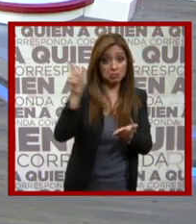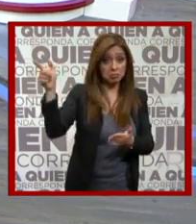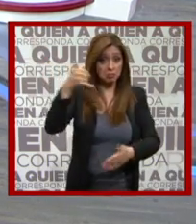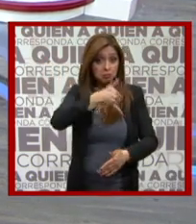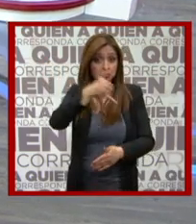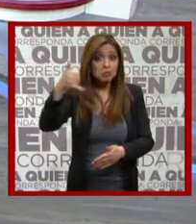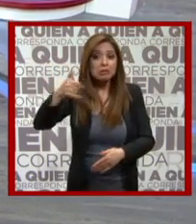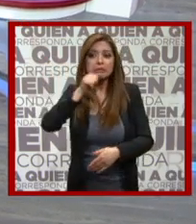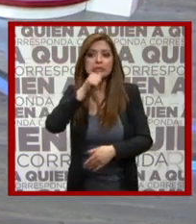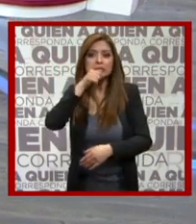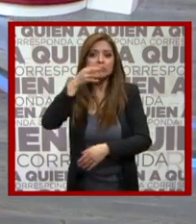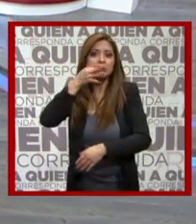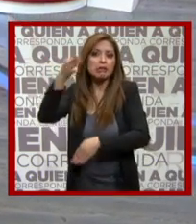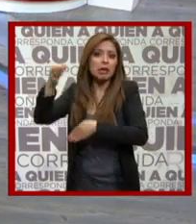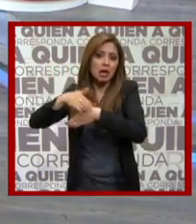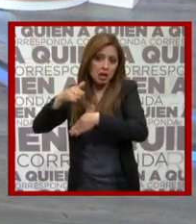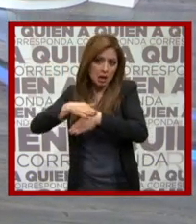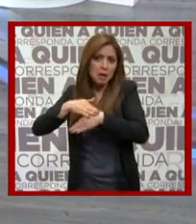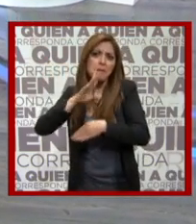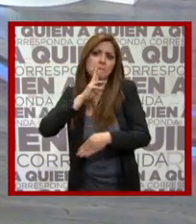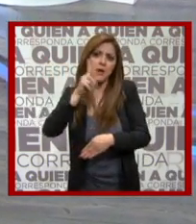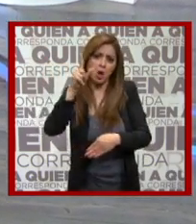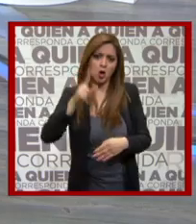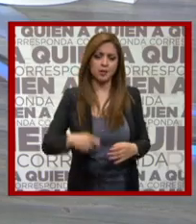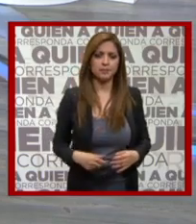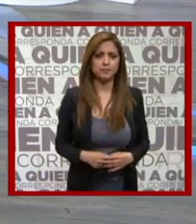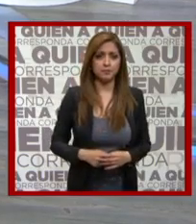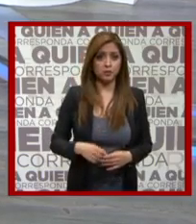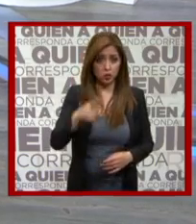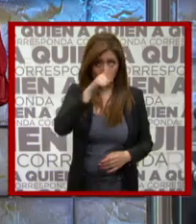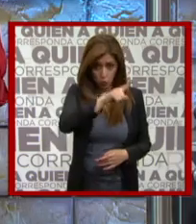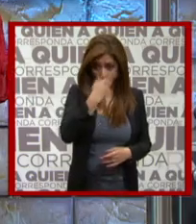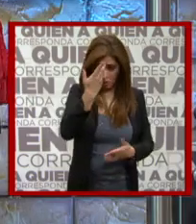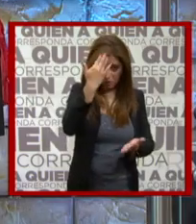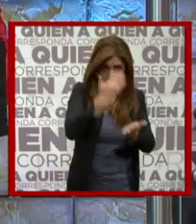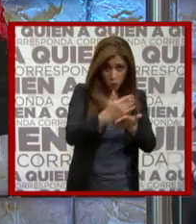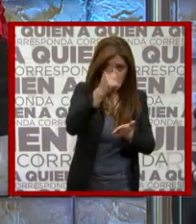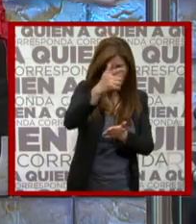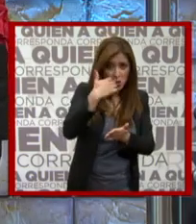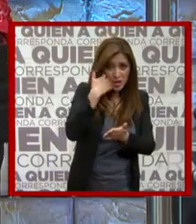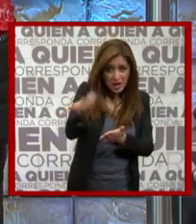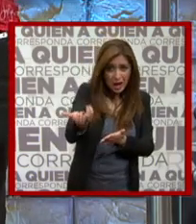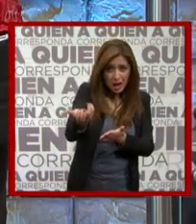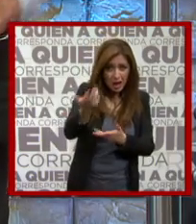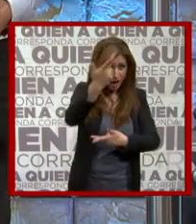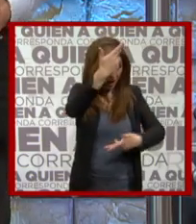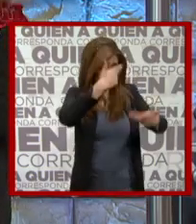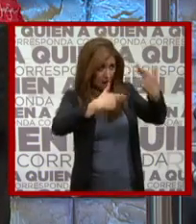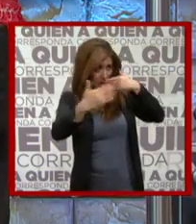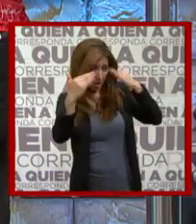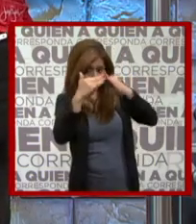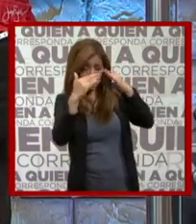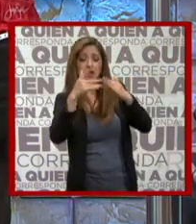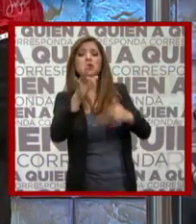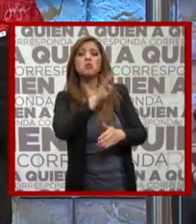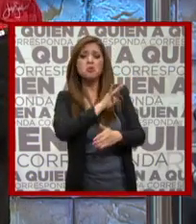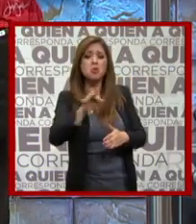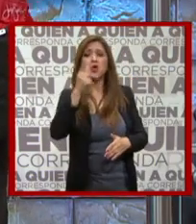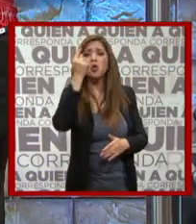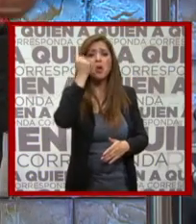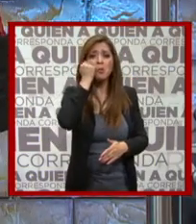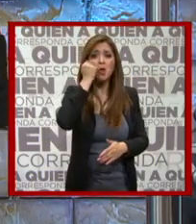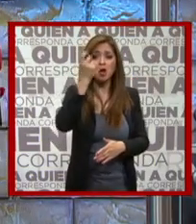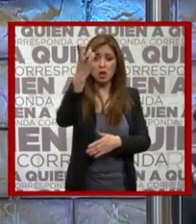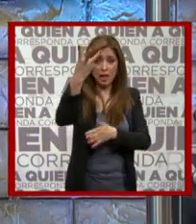le has notificado, entonces avisando se puede lograr todo. Y no hay ninguna restricción, si tú quieres regresar la casa en cualquier momento la puedes regresar. Aún cuando ya te falten 3 meses